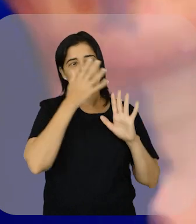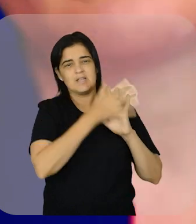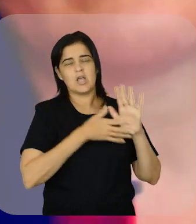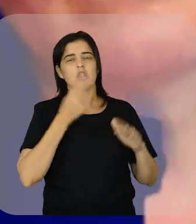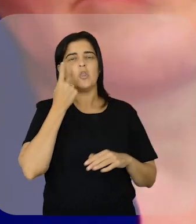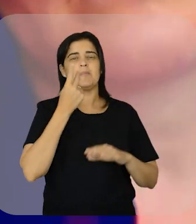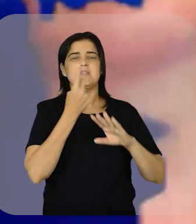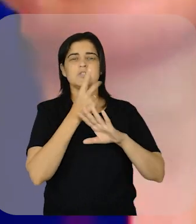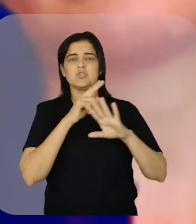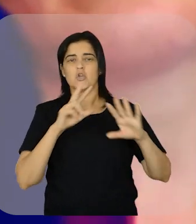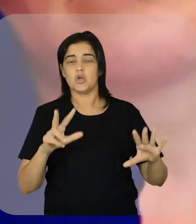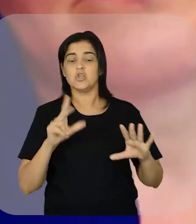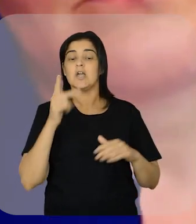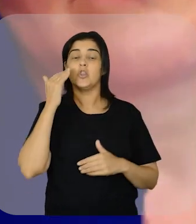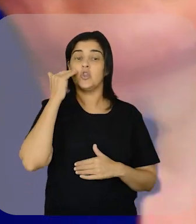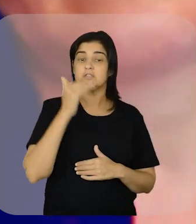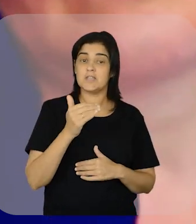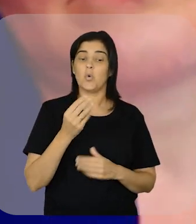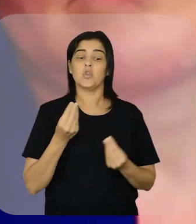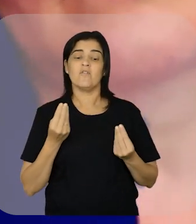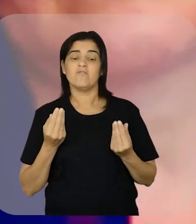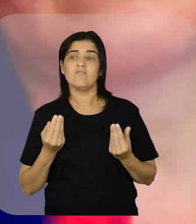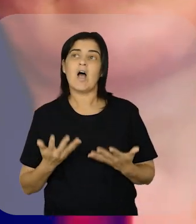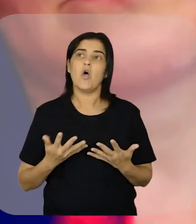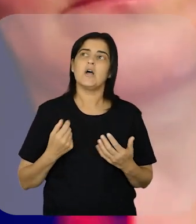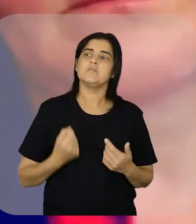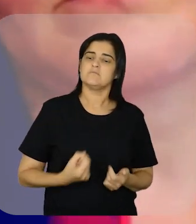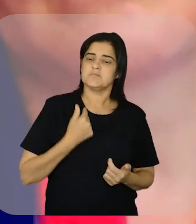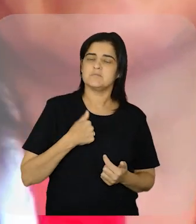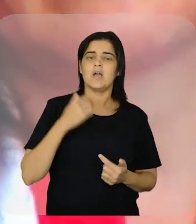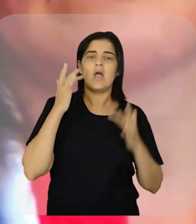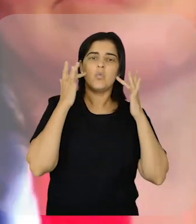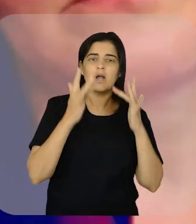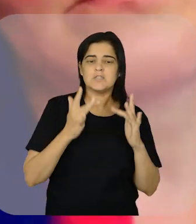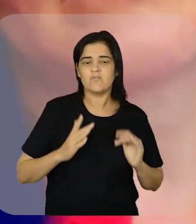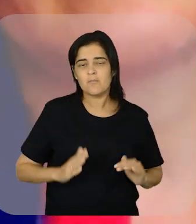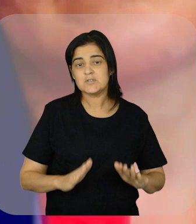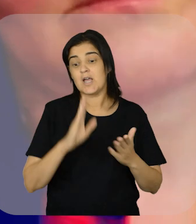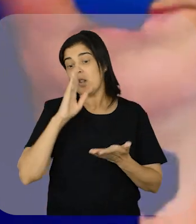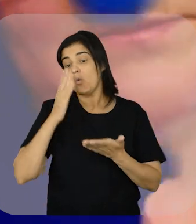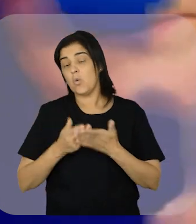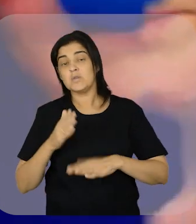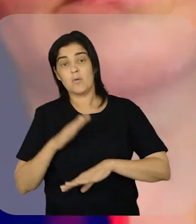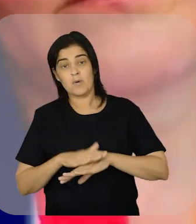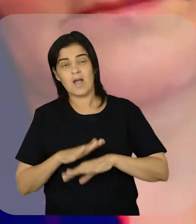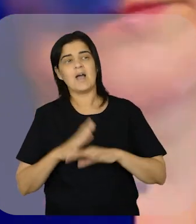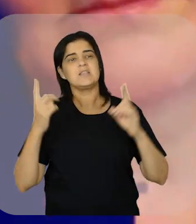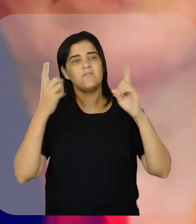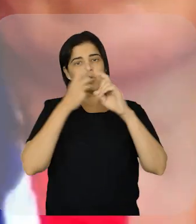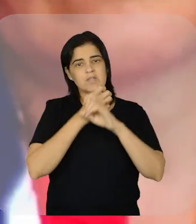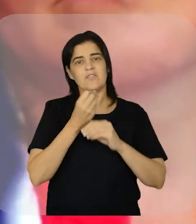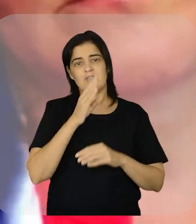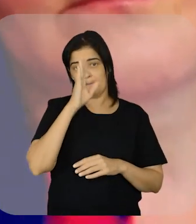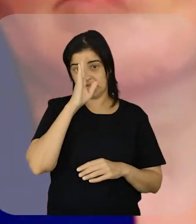2018, donde los docentes, cuando valoran su formación en educación, en última instancia están las dificultades de